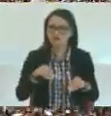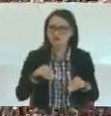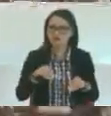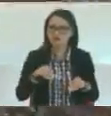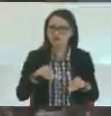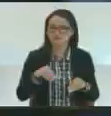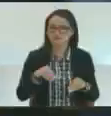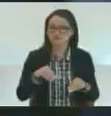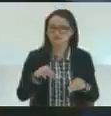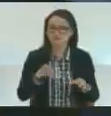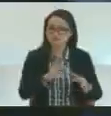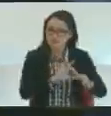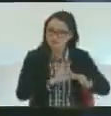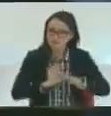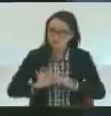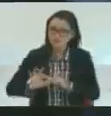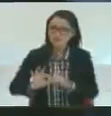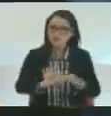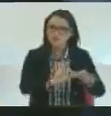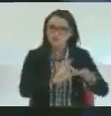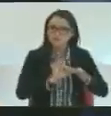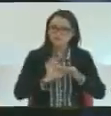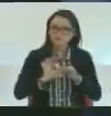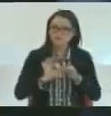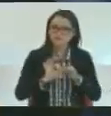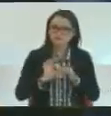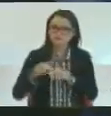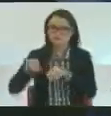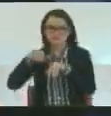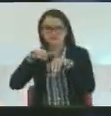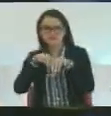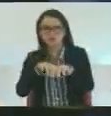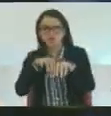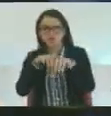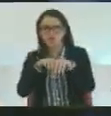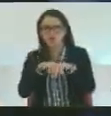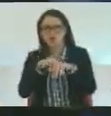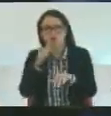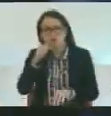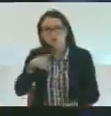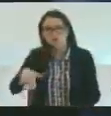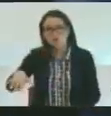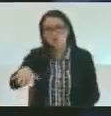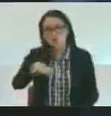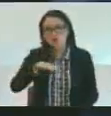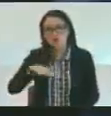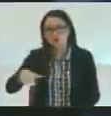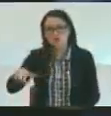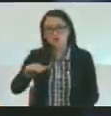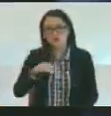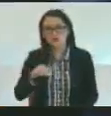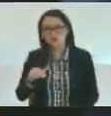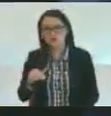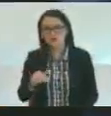donde se unió el ejército con el pueblo